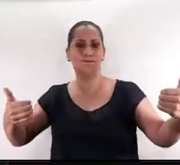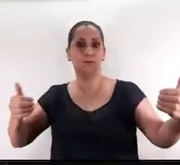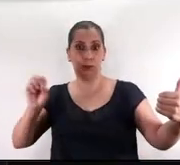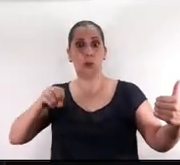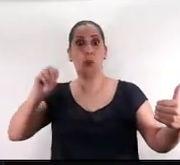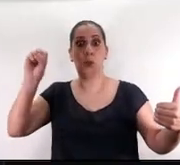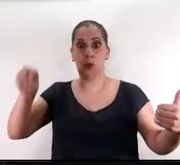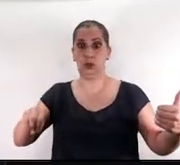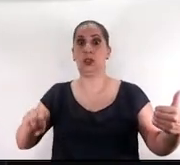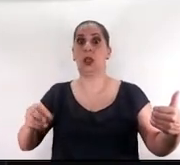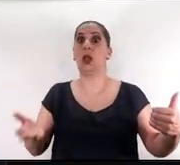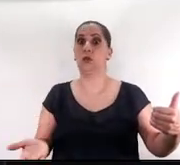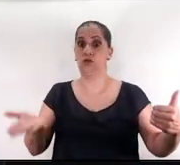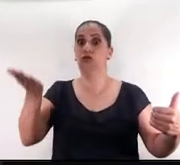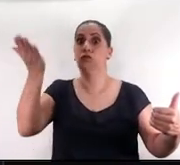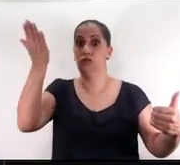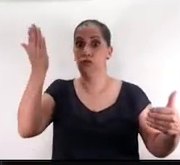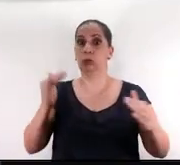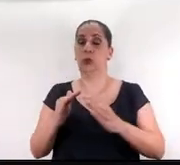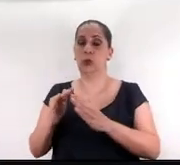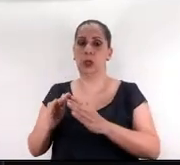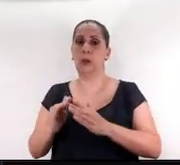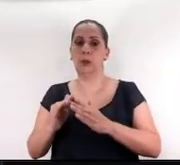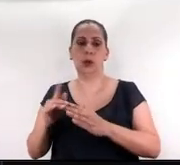muy importante de la población